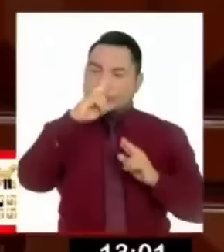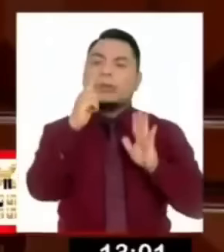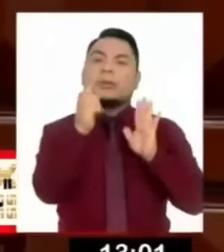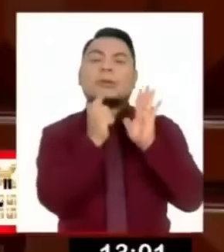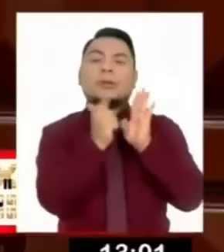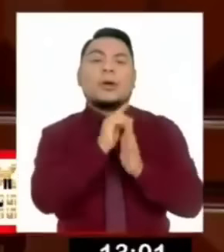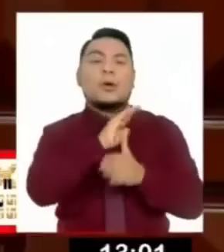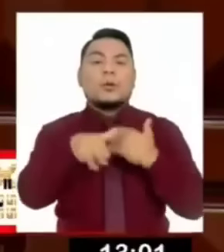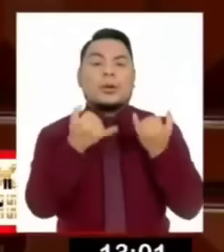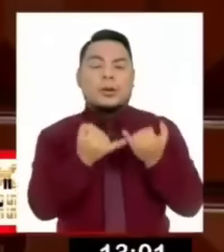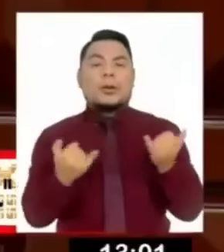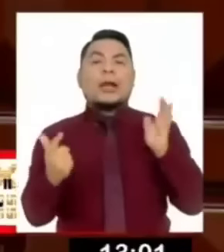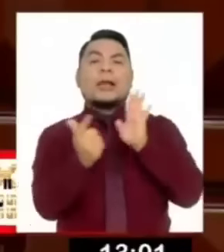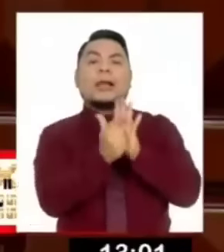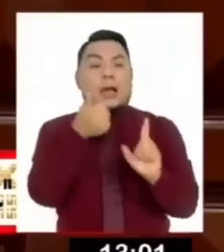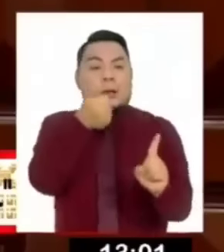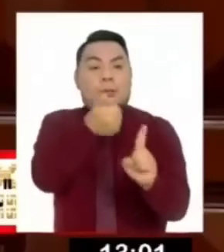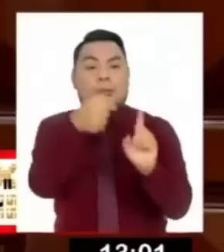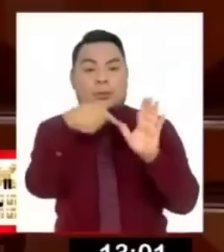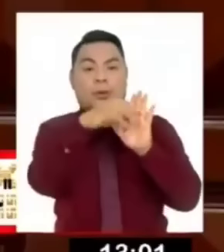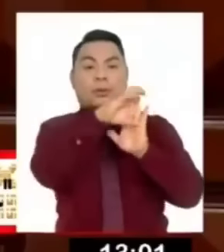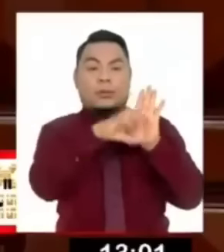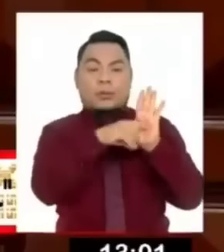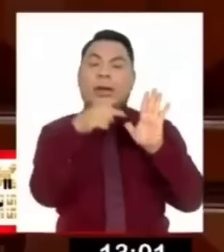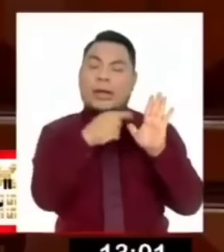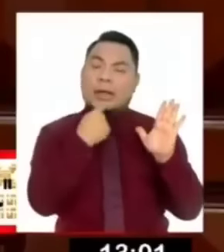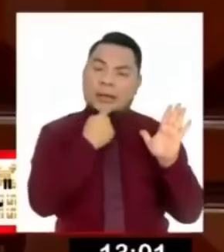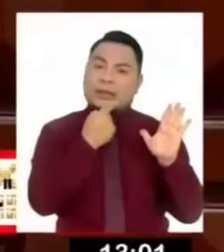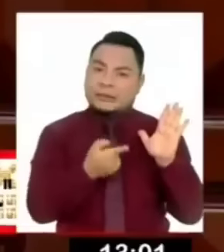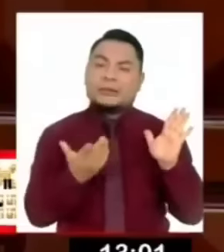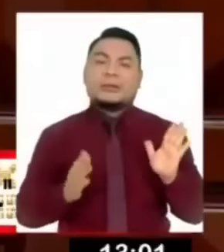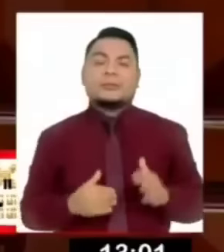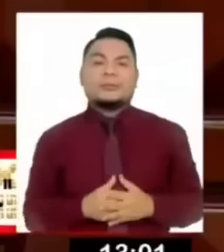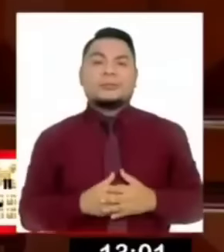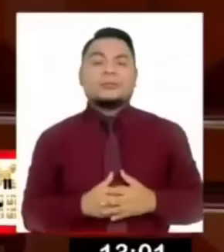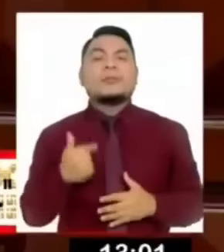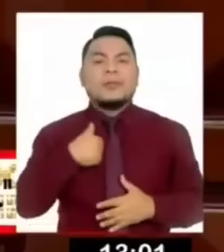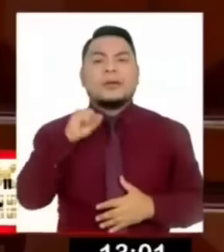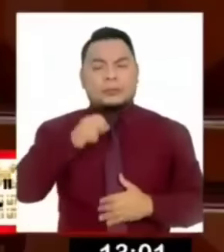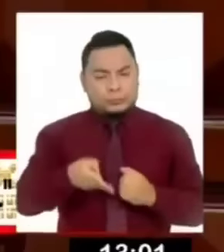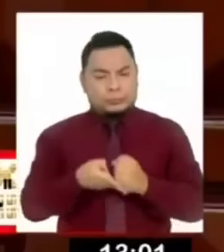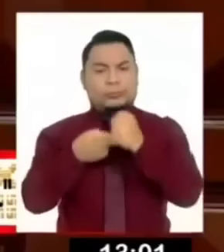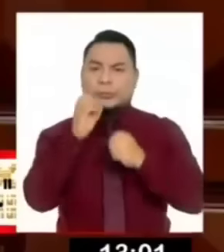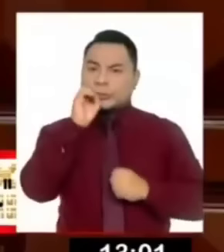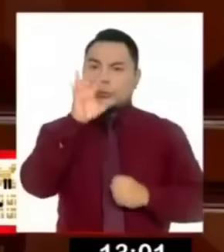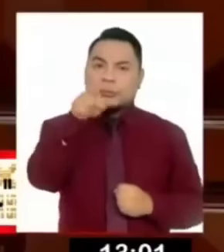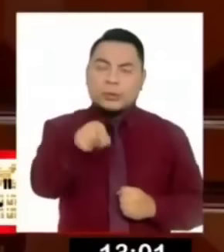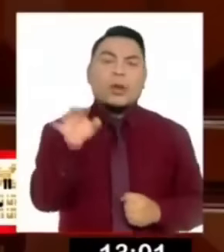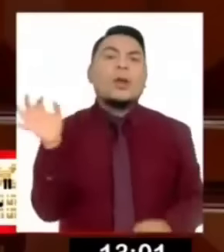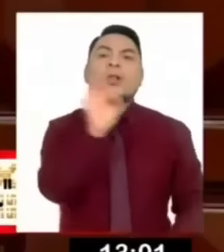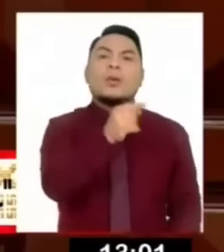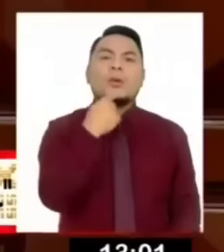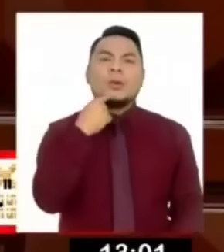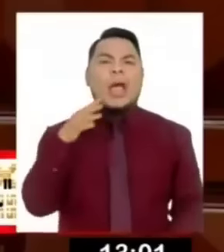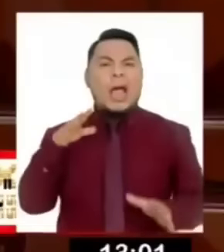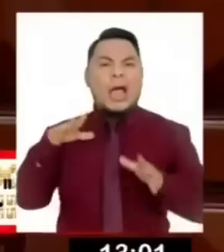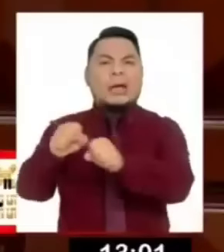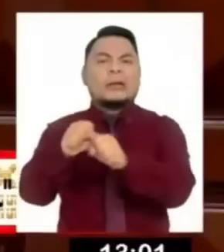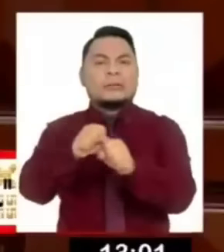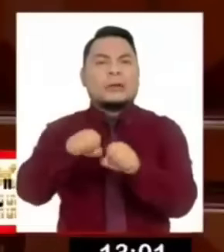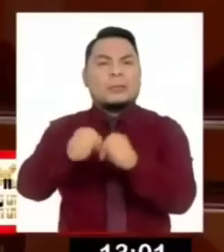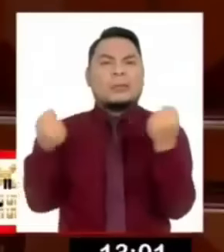los instrumentos legales que la propia Constitución vigente proporciona. Tengan la seguridad que nunca se hará tabla rasa